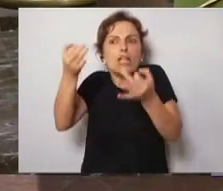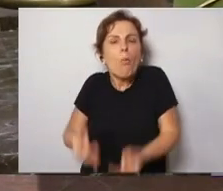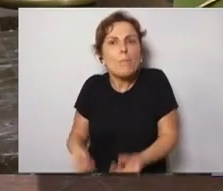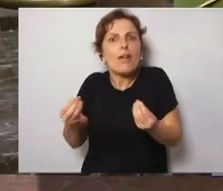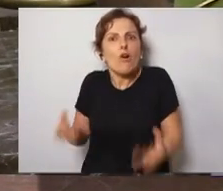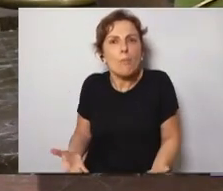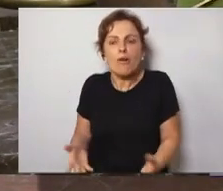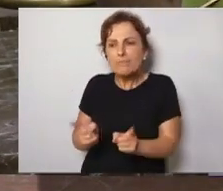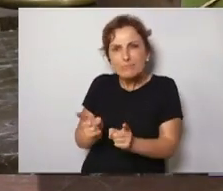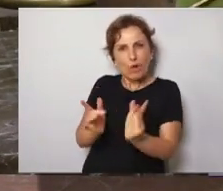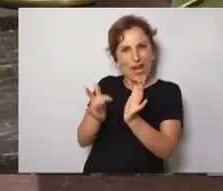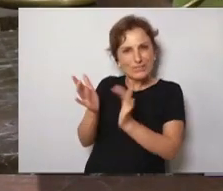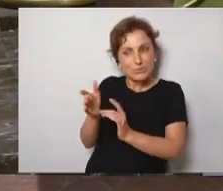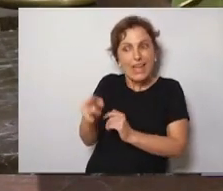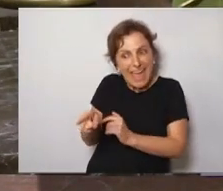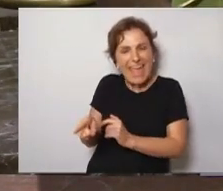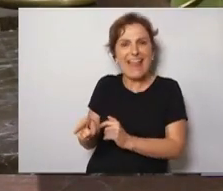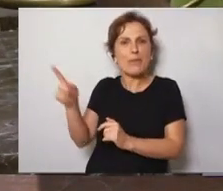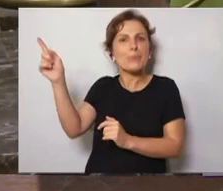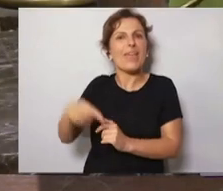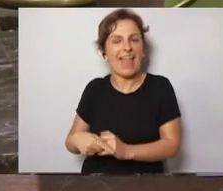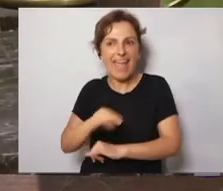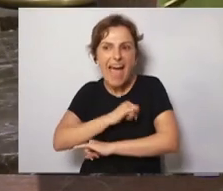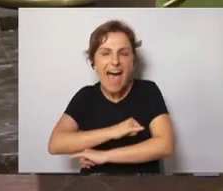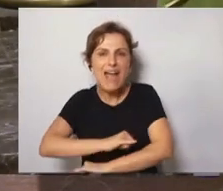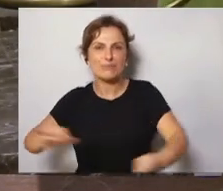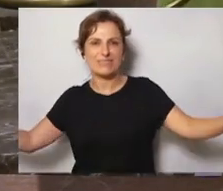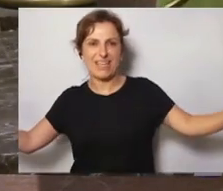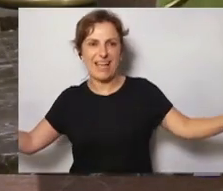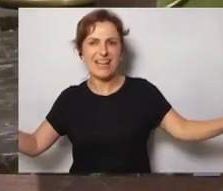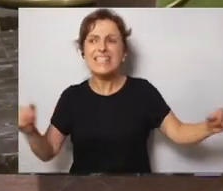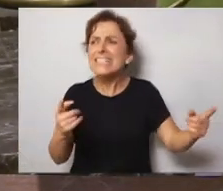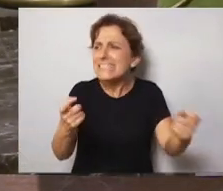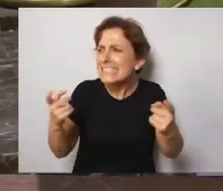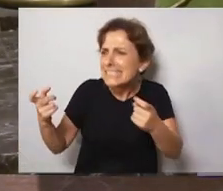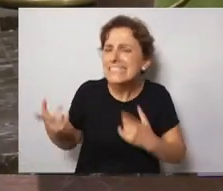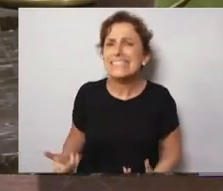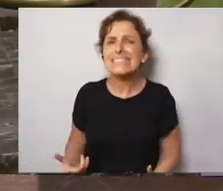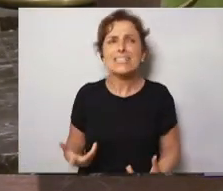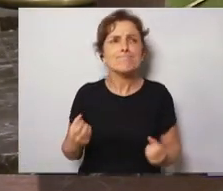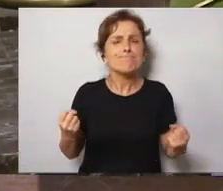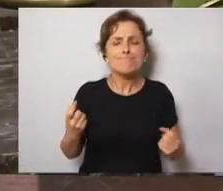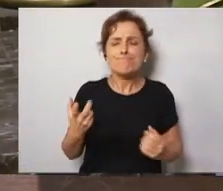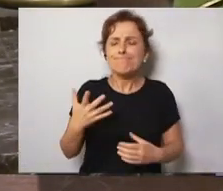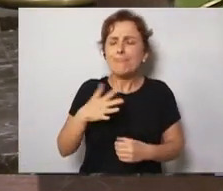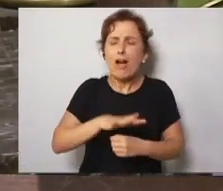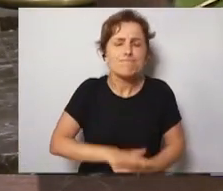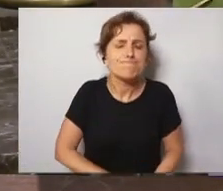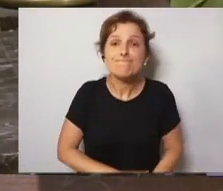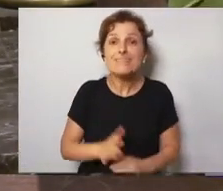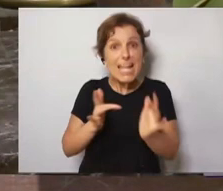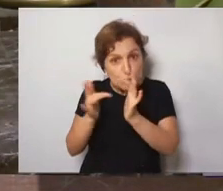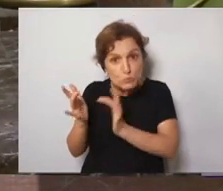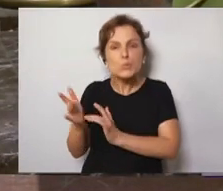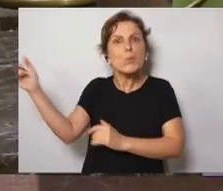a todos los que estamos necesitados la buena noticia la liberación fíjense qué dice el señor me ha